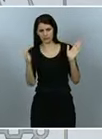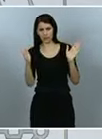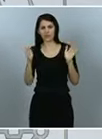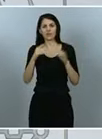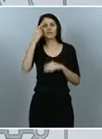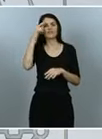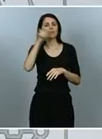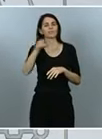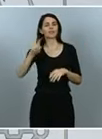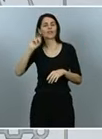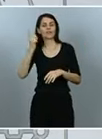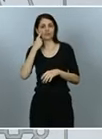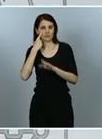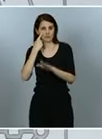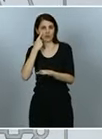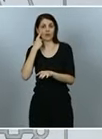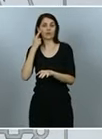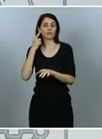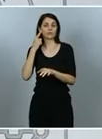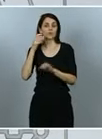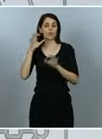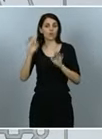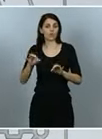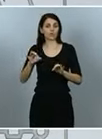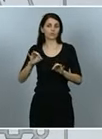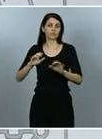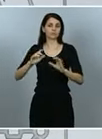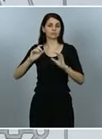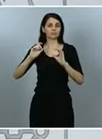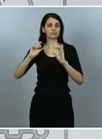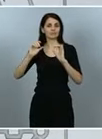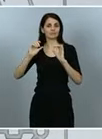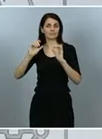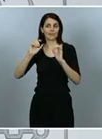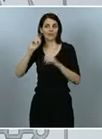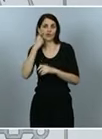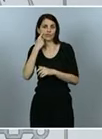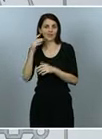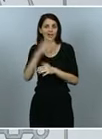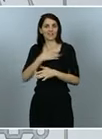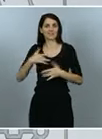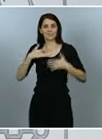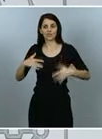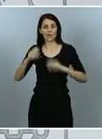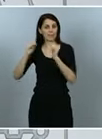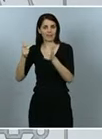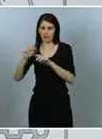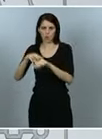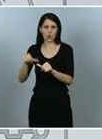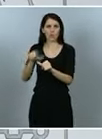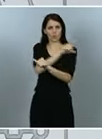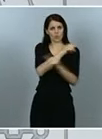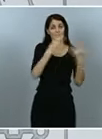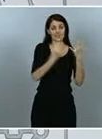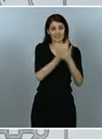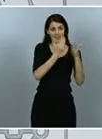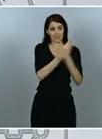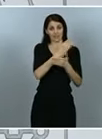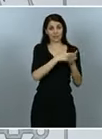mismo día que se diagnostican no se iniciaron los días previos en los últimos siete días se han notificado